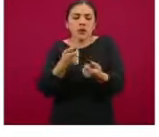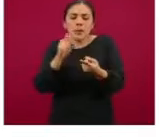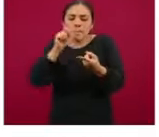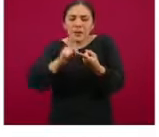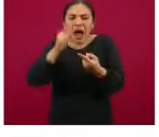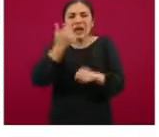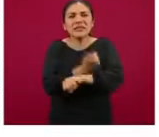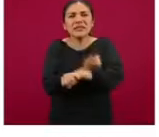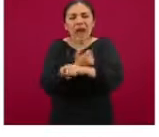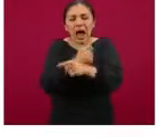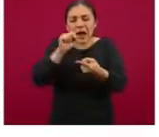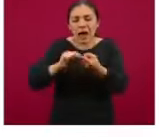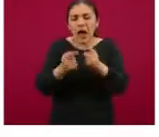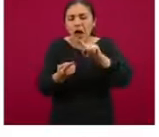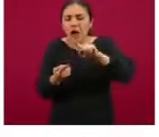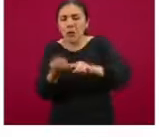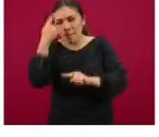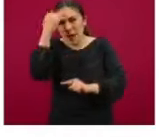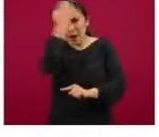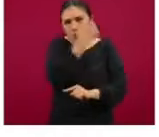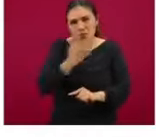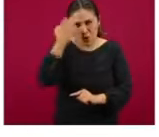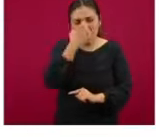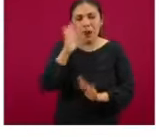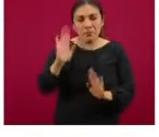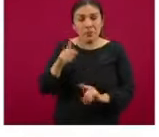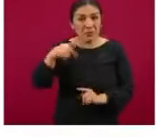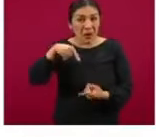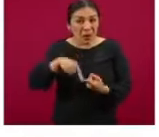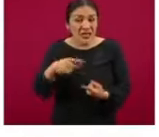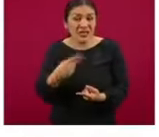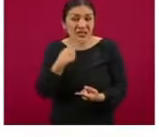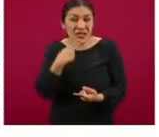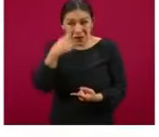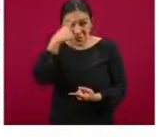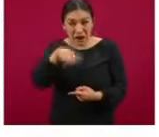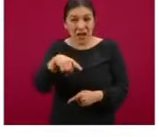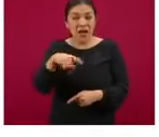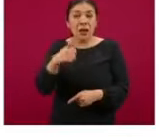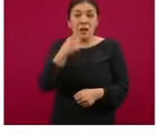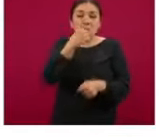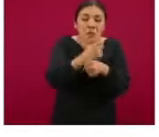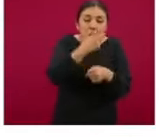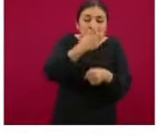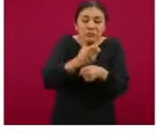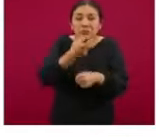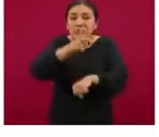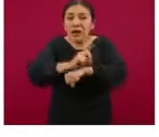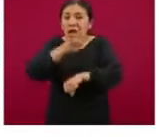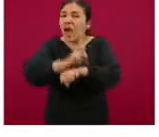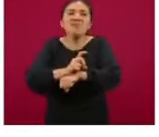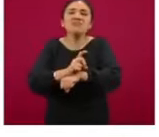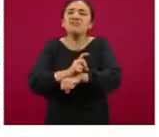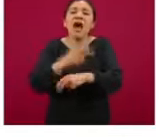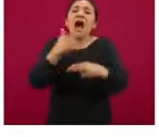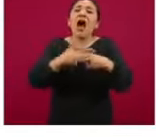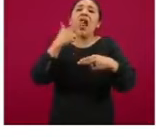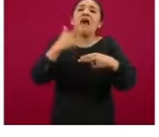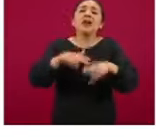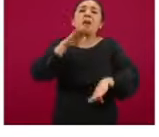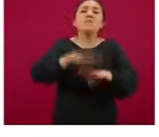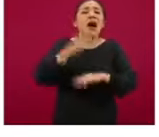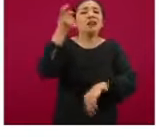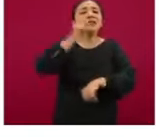se coloca en estas pruebas rápidas. Tampoco nos sirven en la fase aguda en los primeros días, tenemos que dejar pasar esta ventana